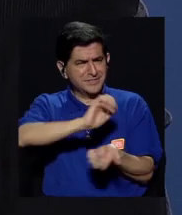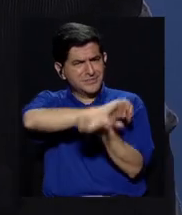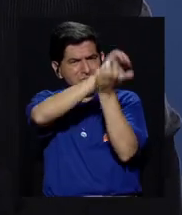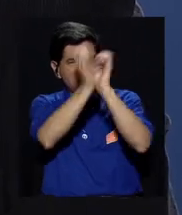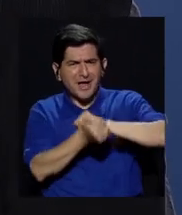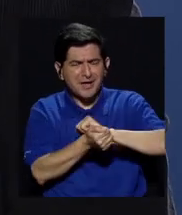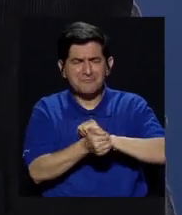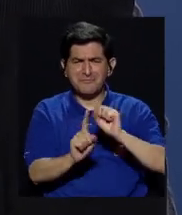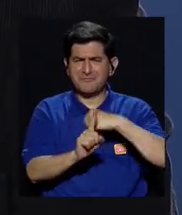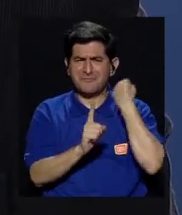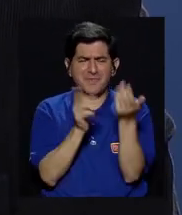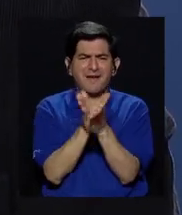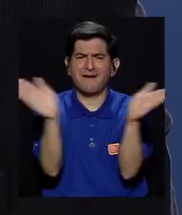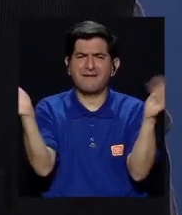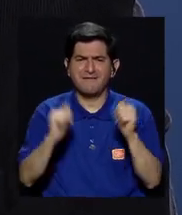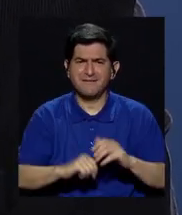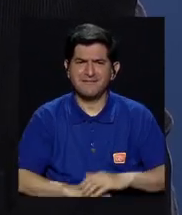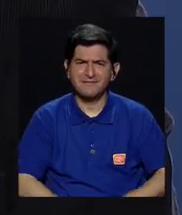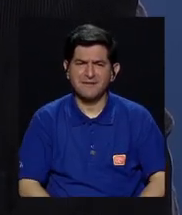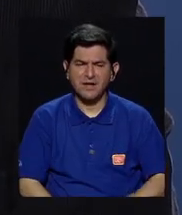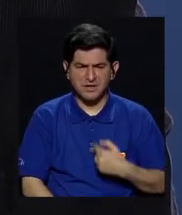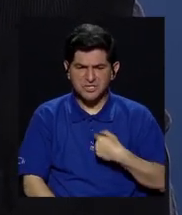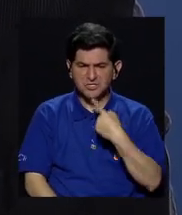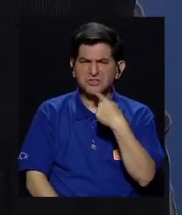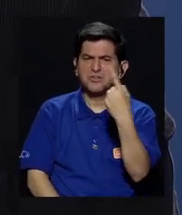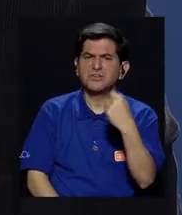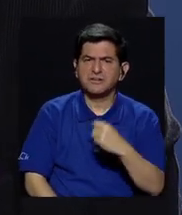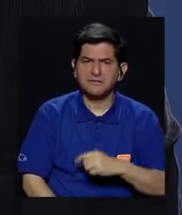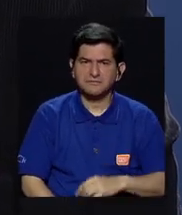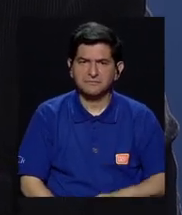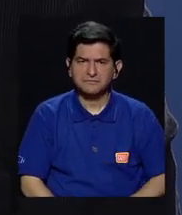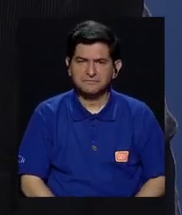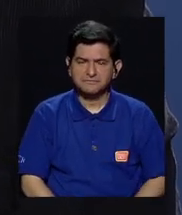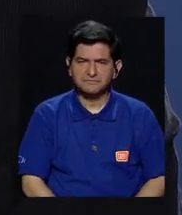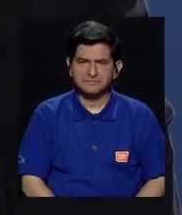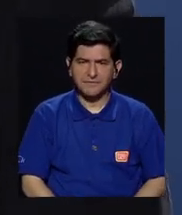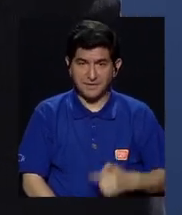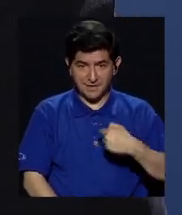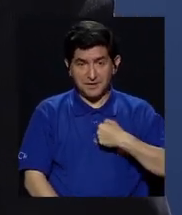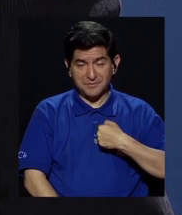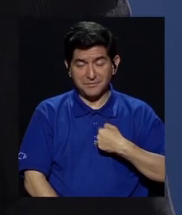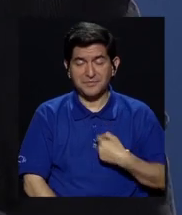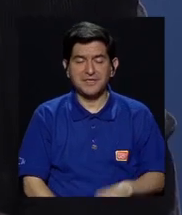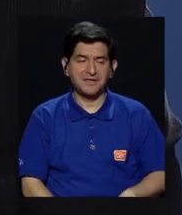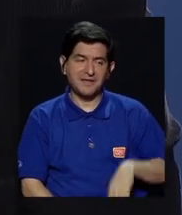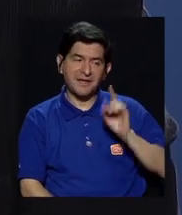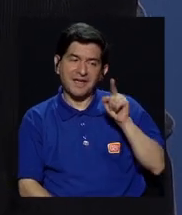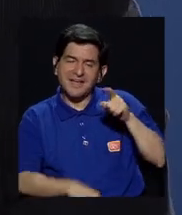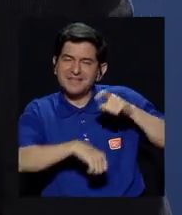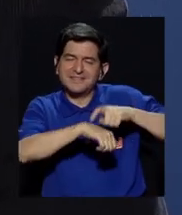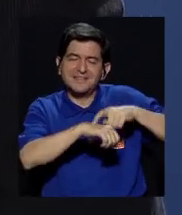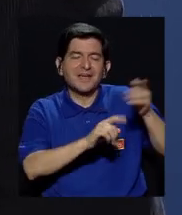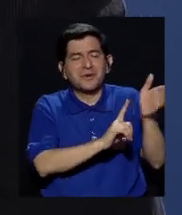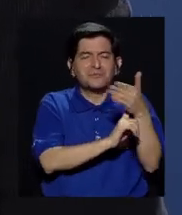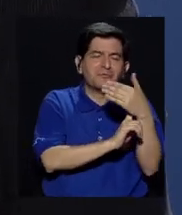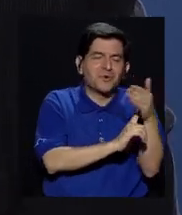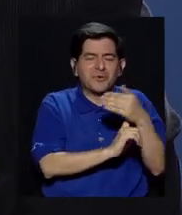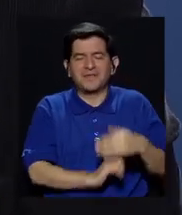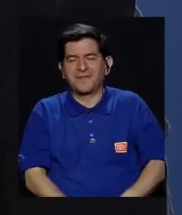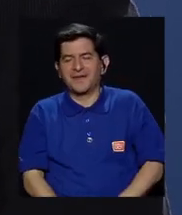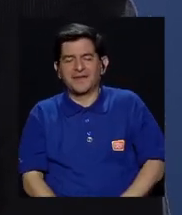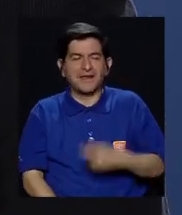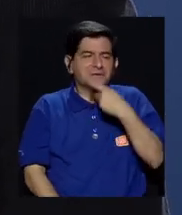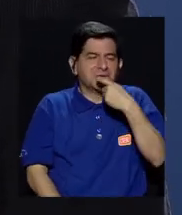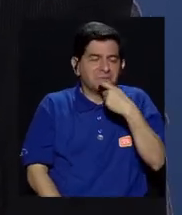el panorama en general inclusive me atrevo a decirte que para mi gusto que vivía aquella época de las banderas de los